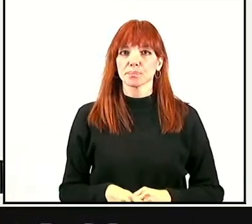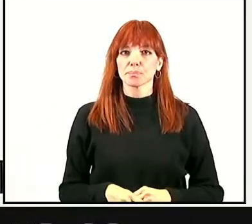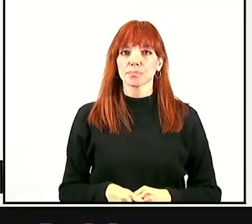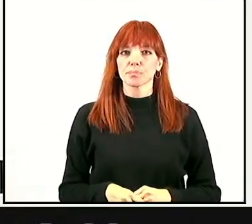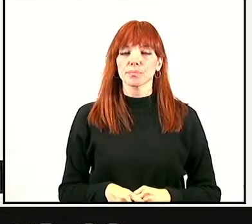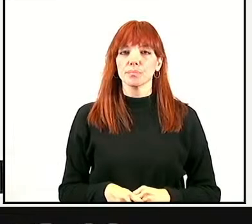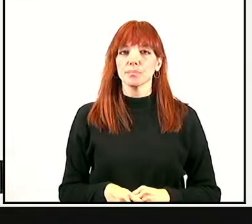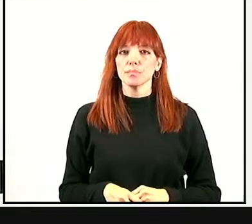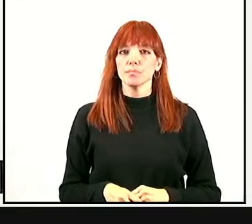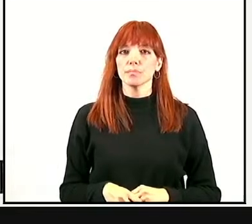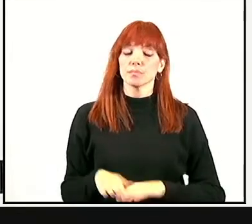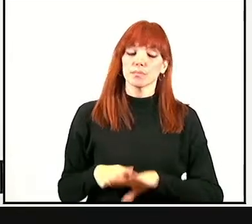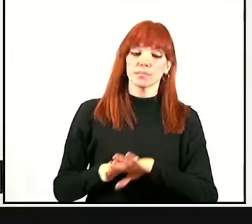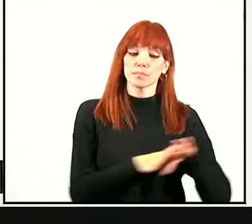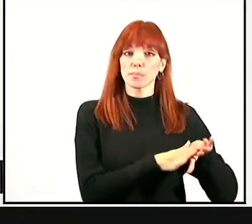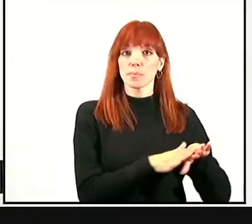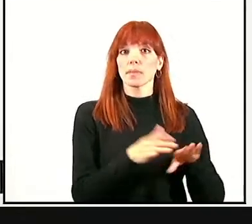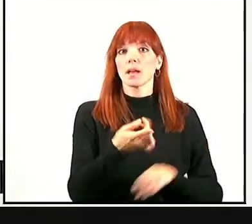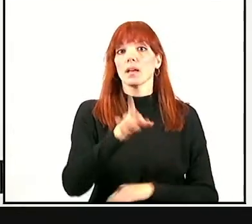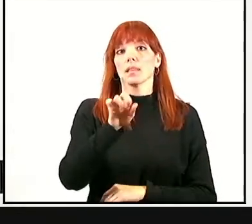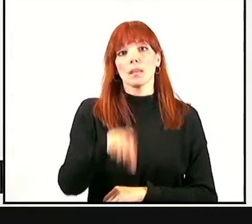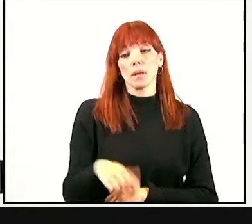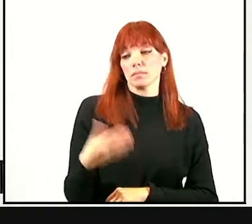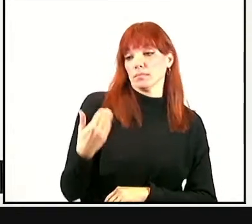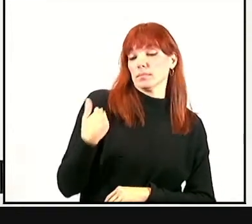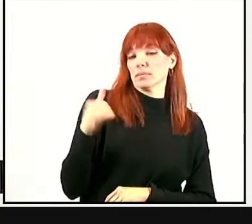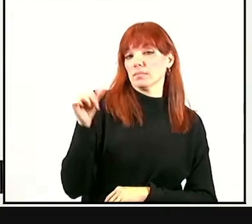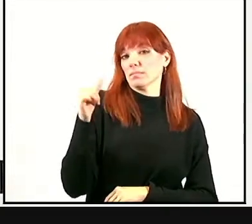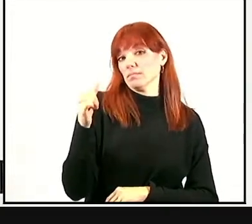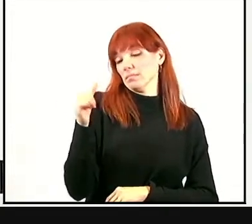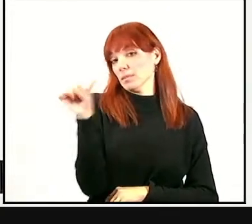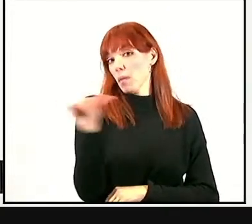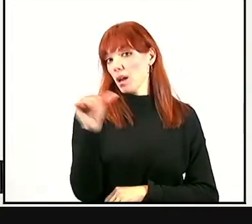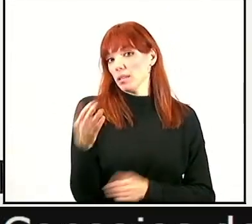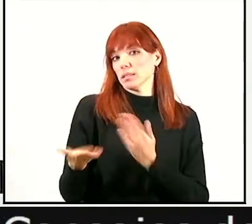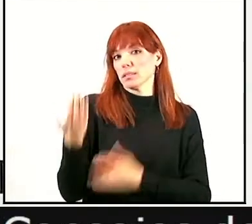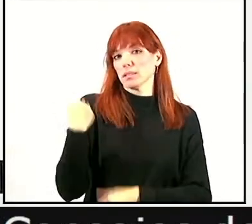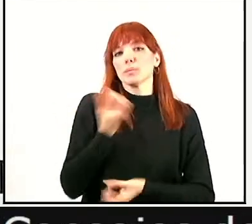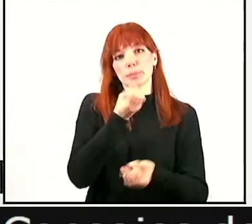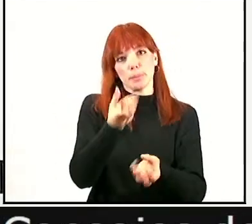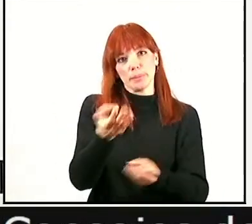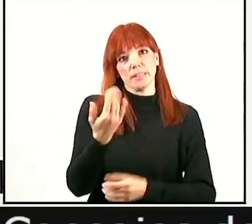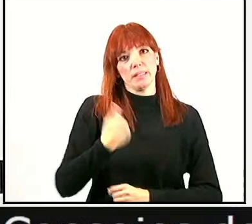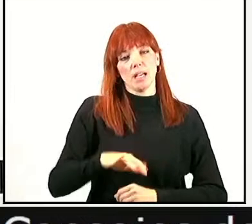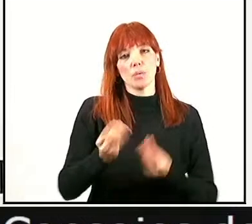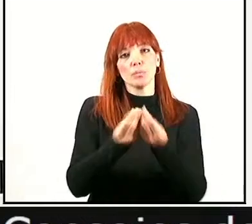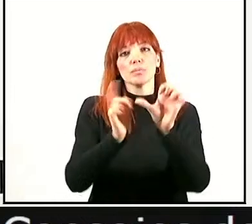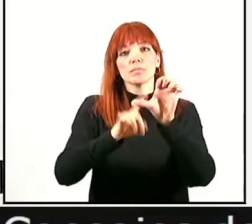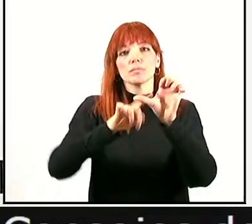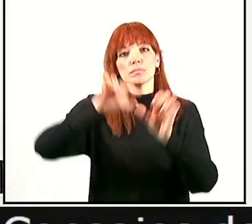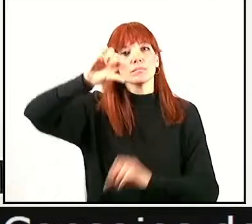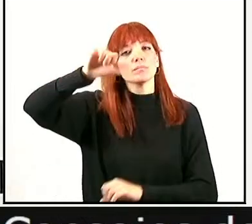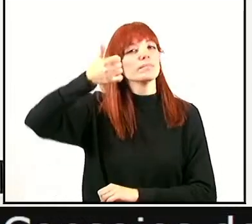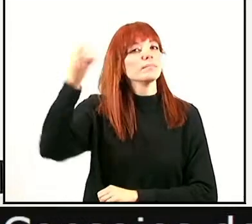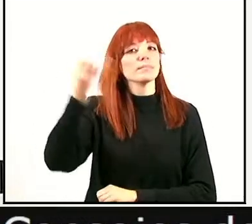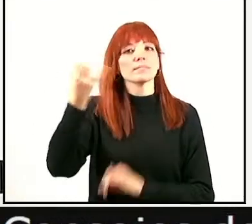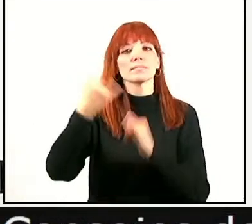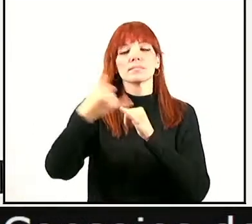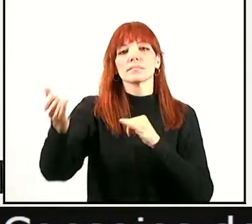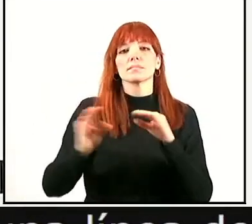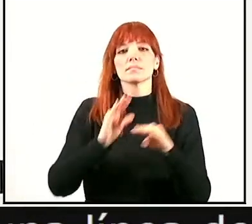También, como les informamos en pasados consejos de gobierno, la Junta de Extremadura aprobó una línea de